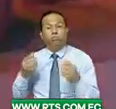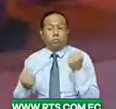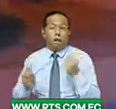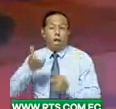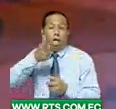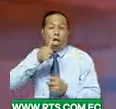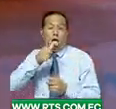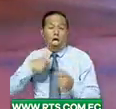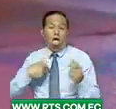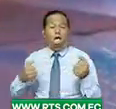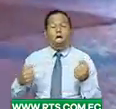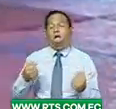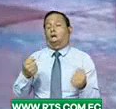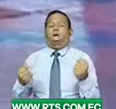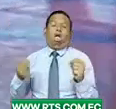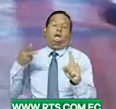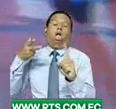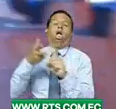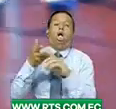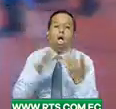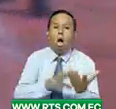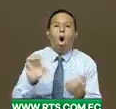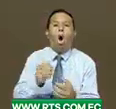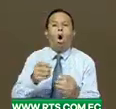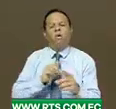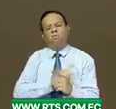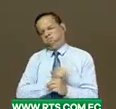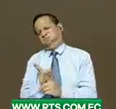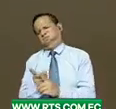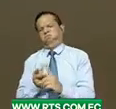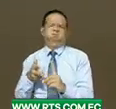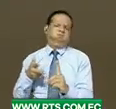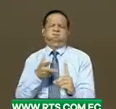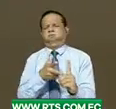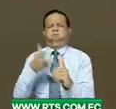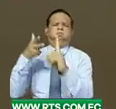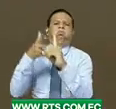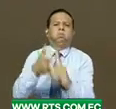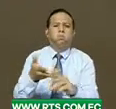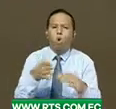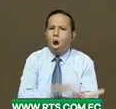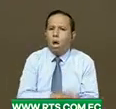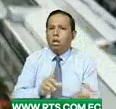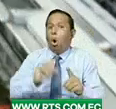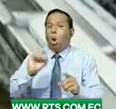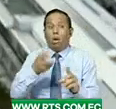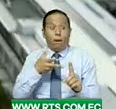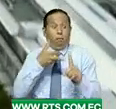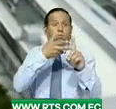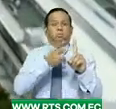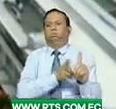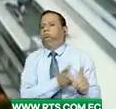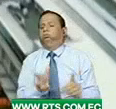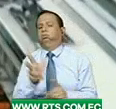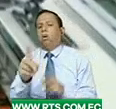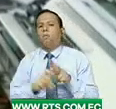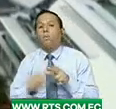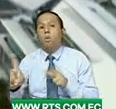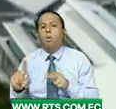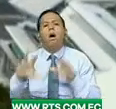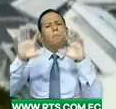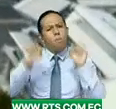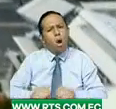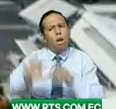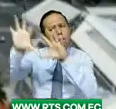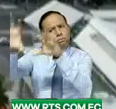en estado de embriaguez, por exceso de velocidad o al huir de un accidente, entre otros. Desde el Observatorio de